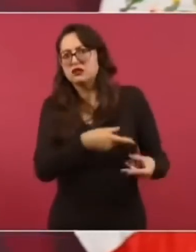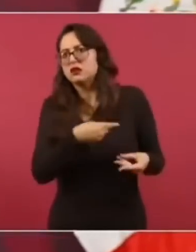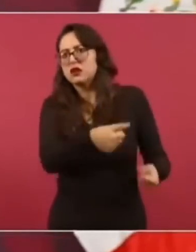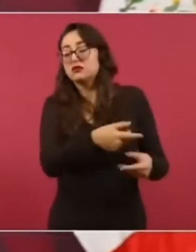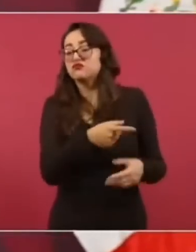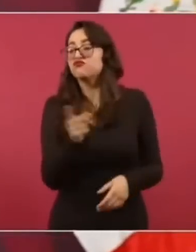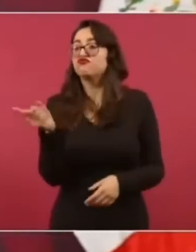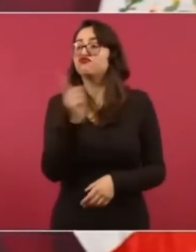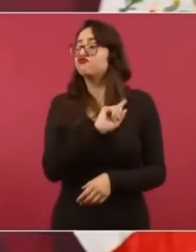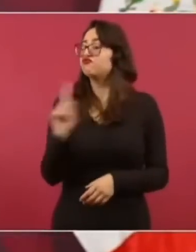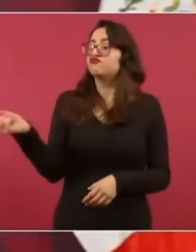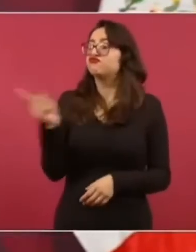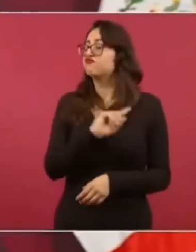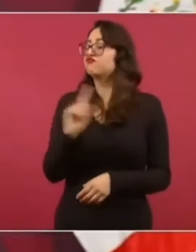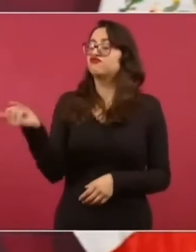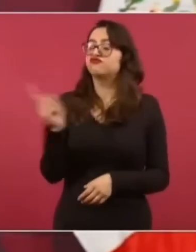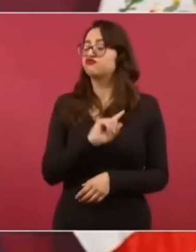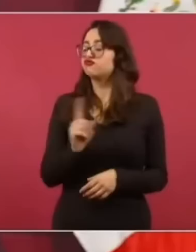nosotros.